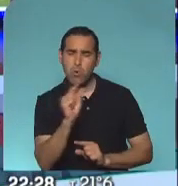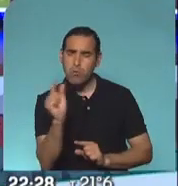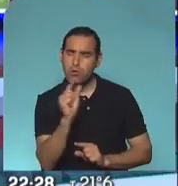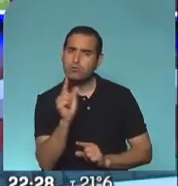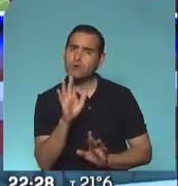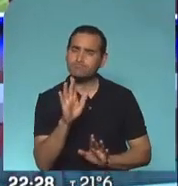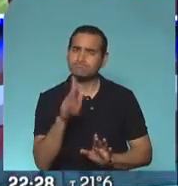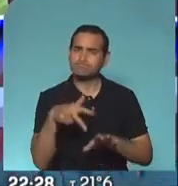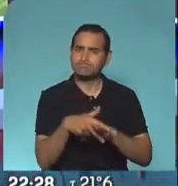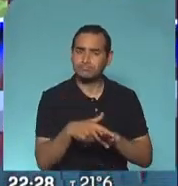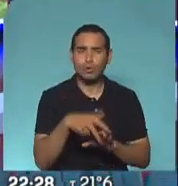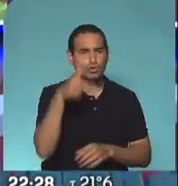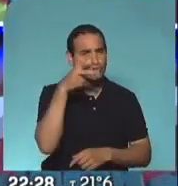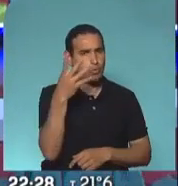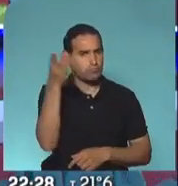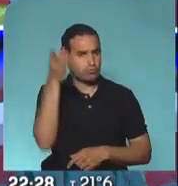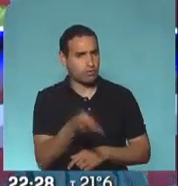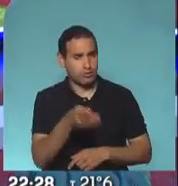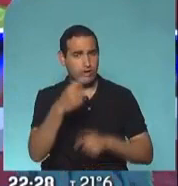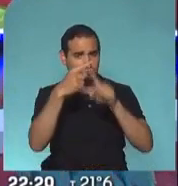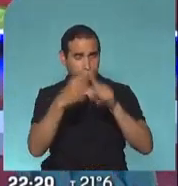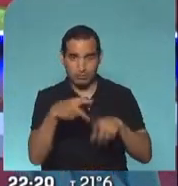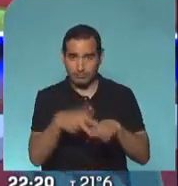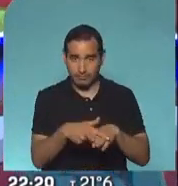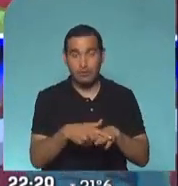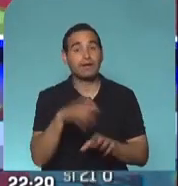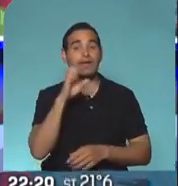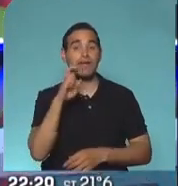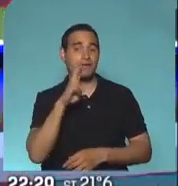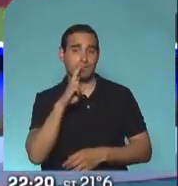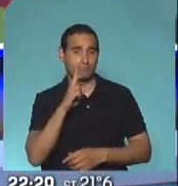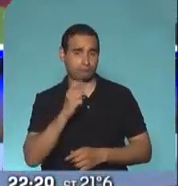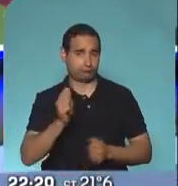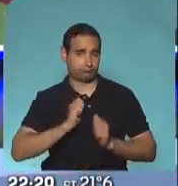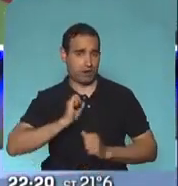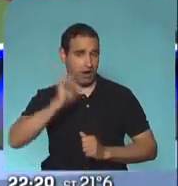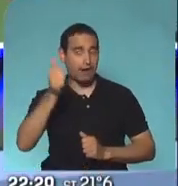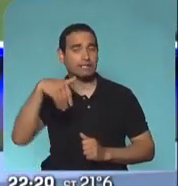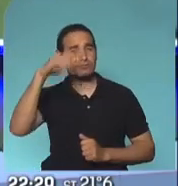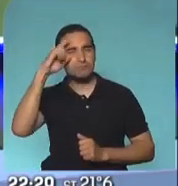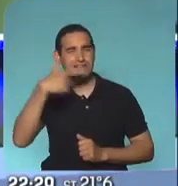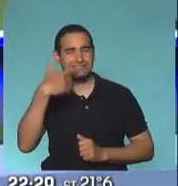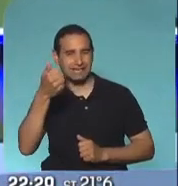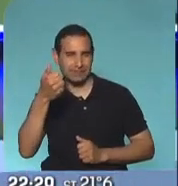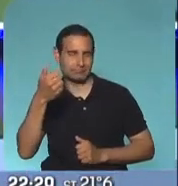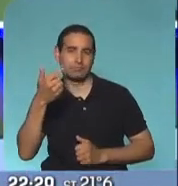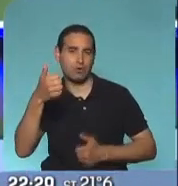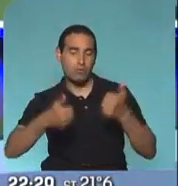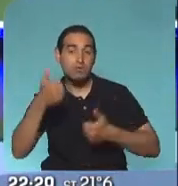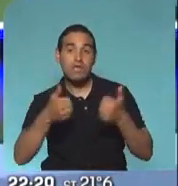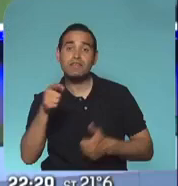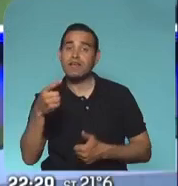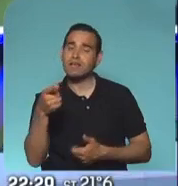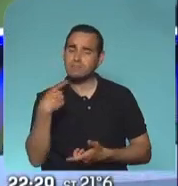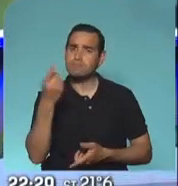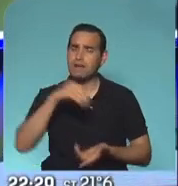detuvo cuando iba el 84%, Evo Morales, que se adjudicó la victoria, Carlos Mesa, el candidato opositor que la disputa, y